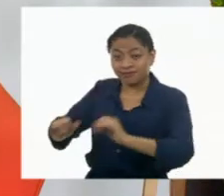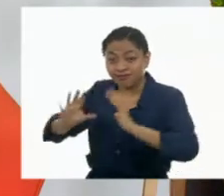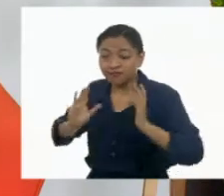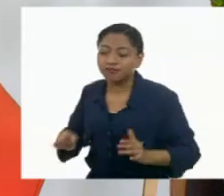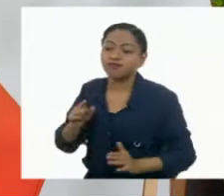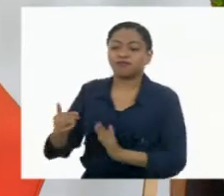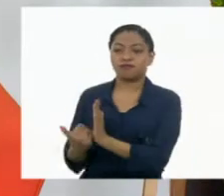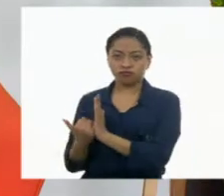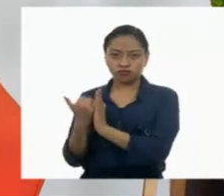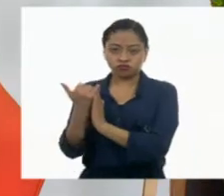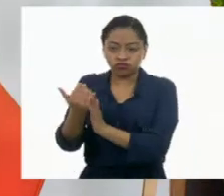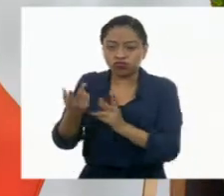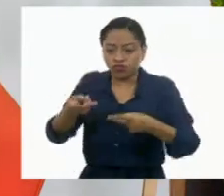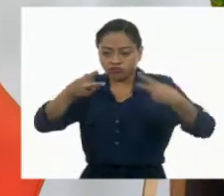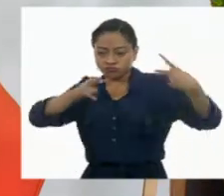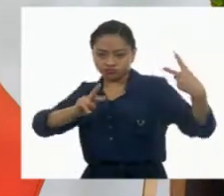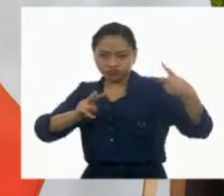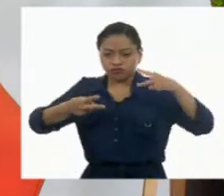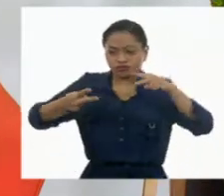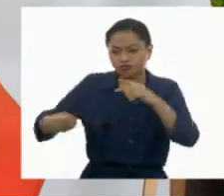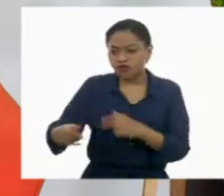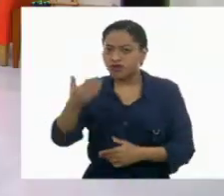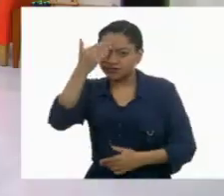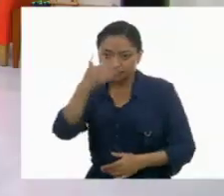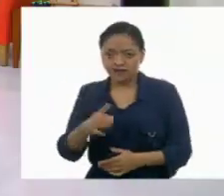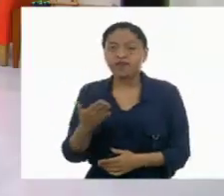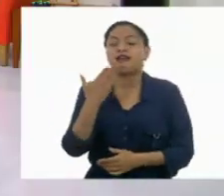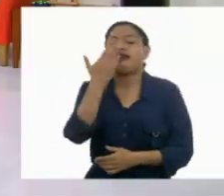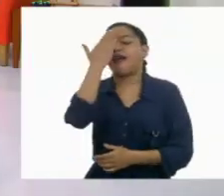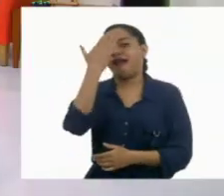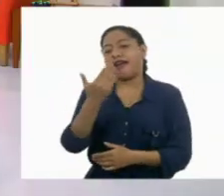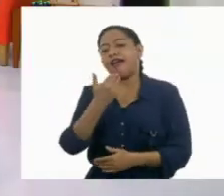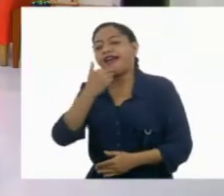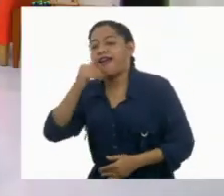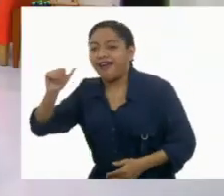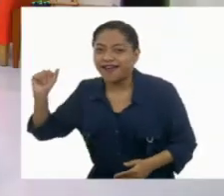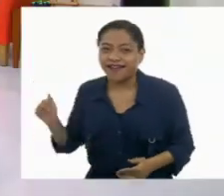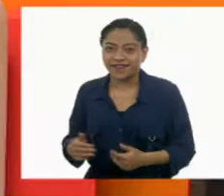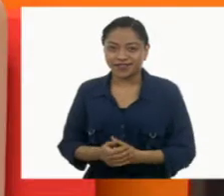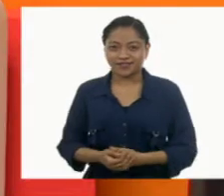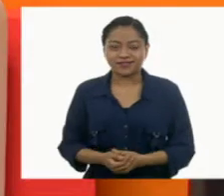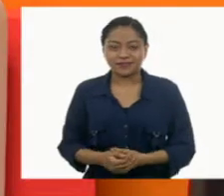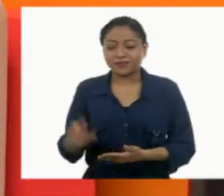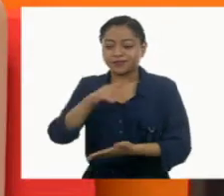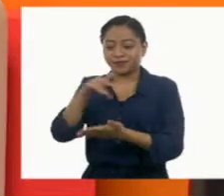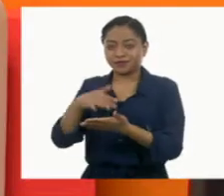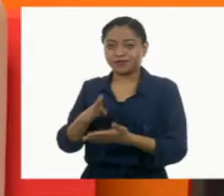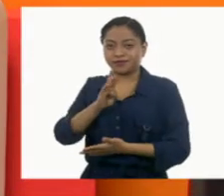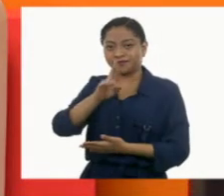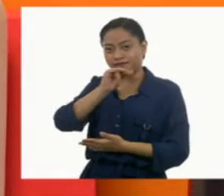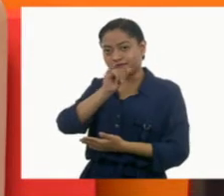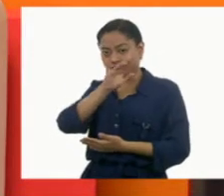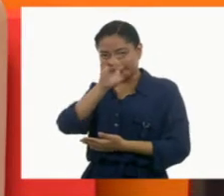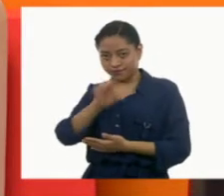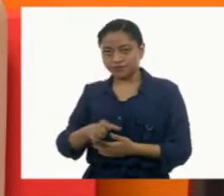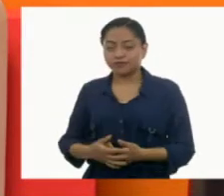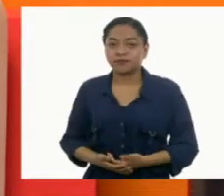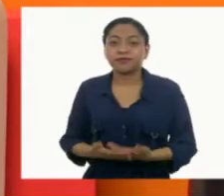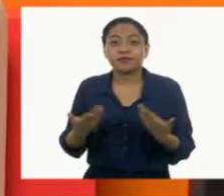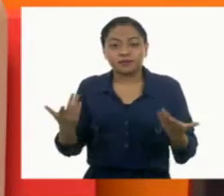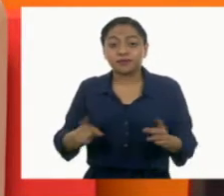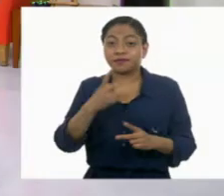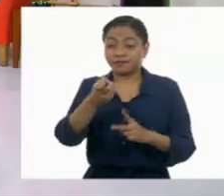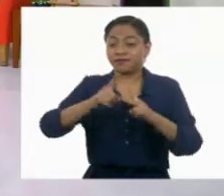niño domine esta inversión de los puntos al momento de voltear su hoja y empezar a dar una lectura en el sistema Braille. Wow. Entonces,